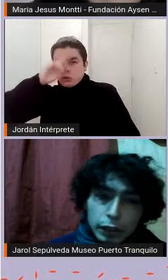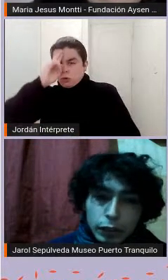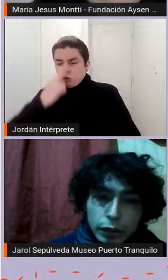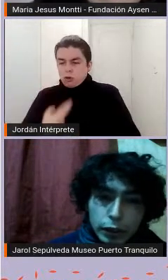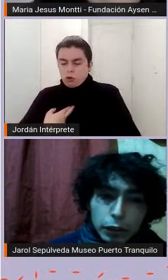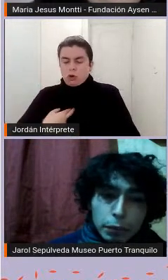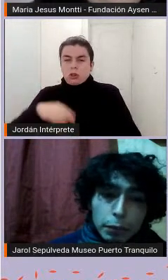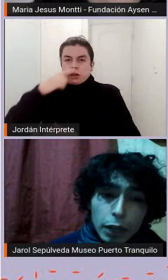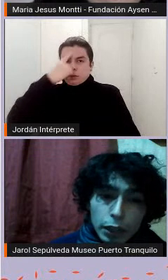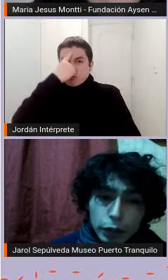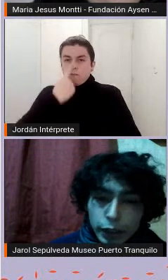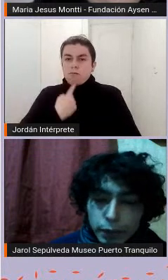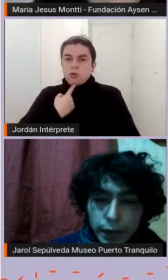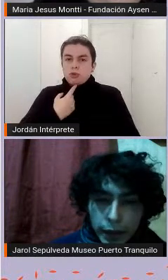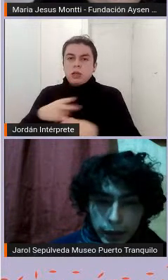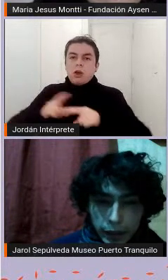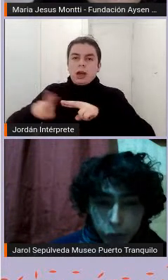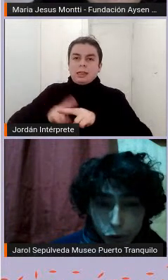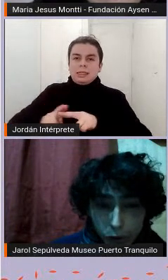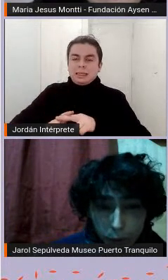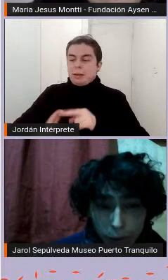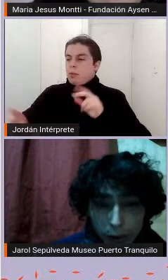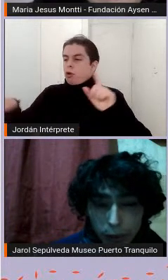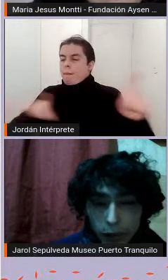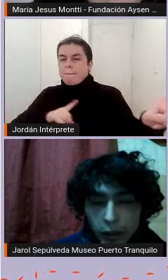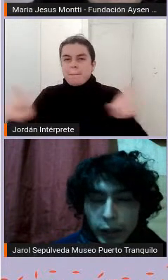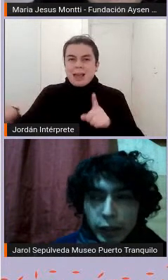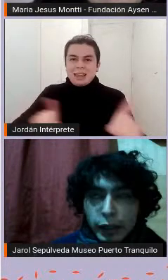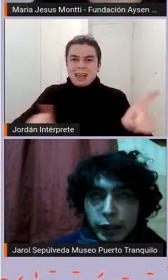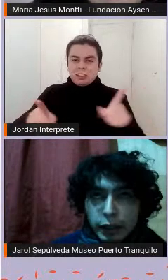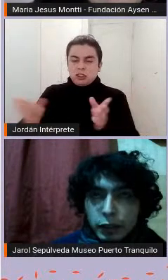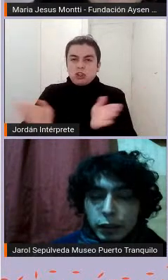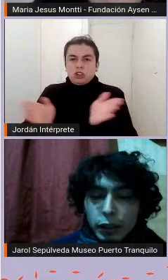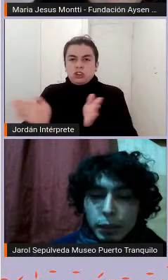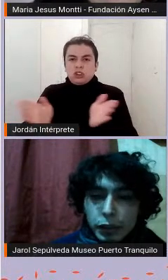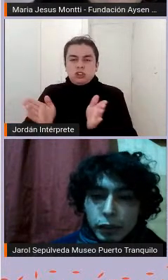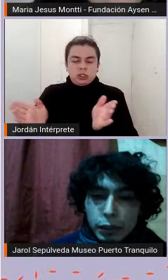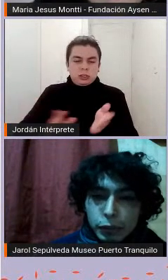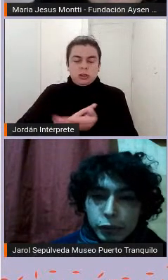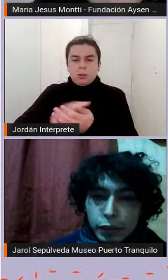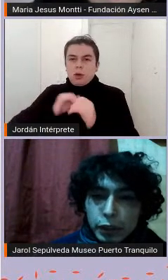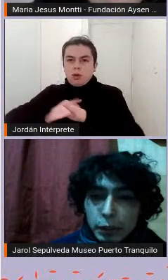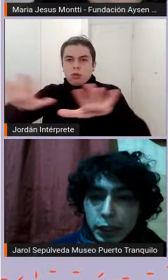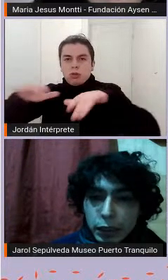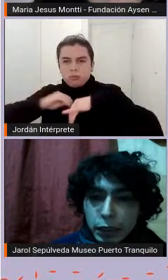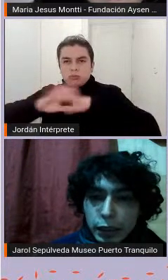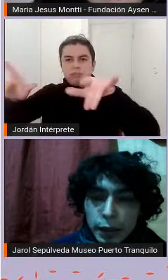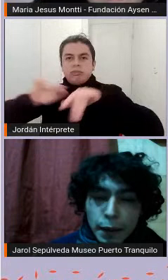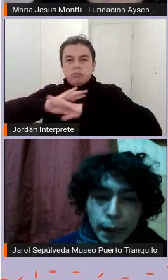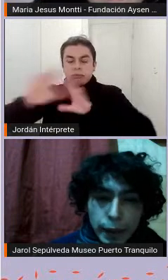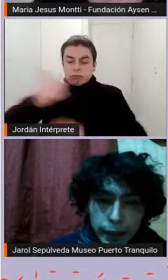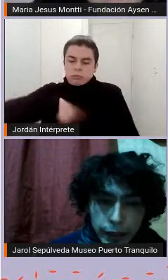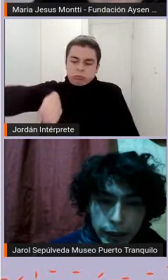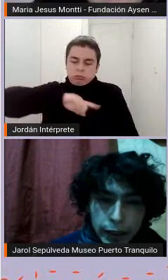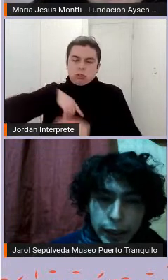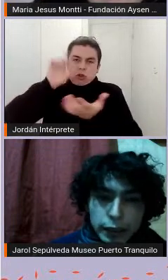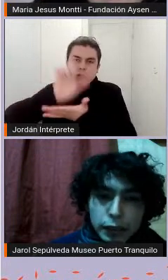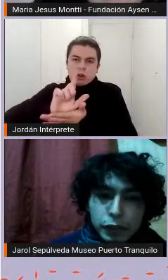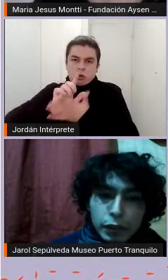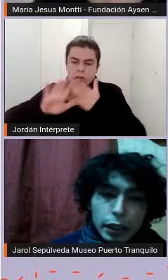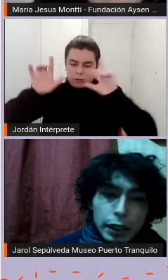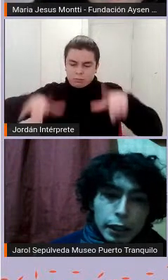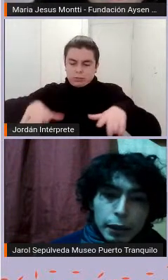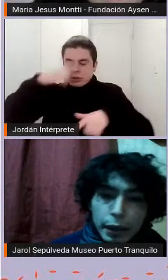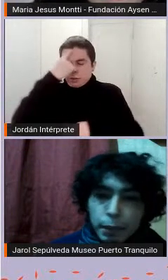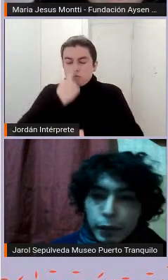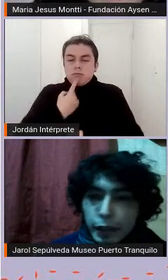mediación de estos mismos actores, difusión y puesta en valor dentro de los espacios que el museo administra. La